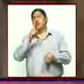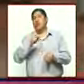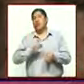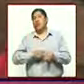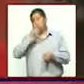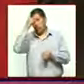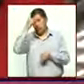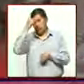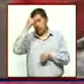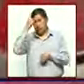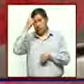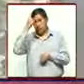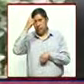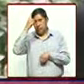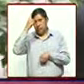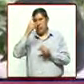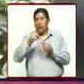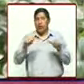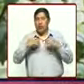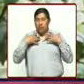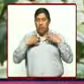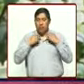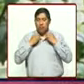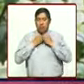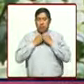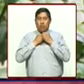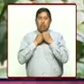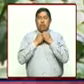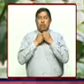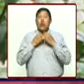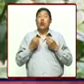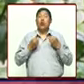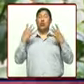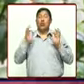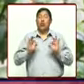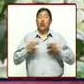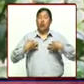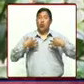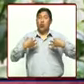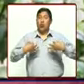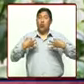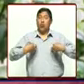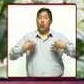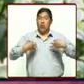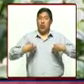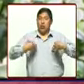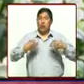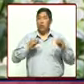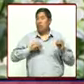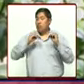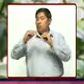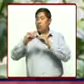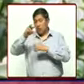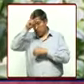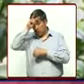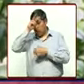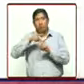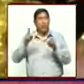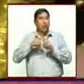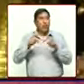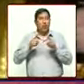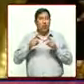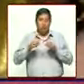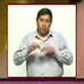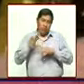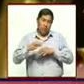vez. Terno, como el terno que es a la medida. Muchas de estas ropas originales están en el Perú, pero tienen su origen obviamente en